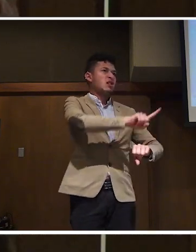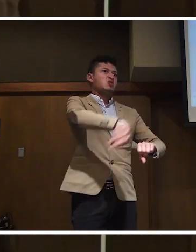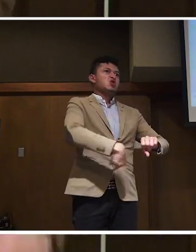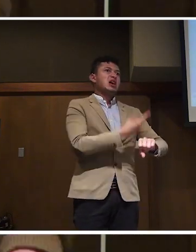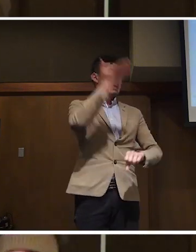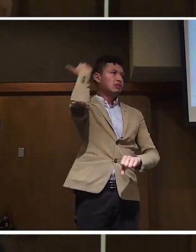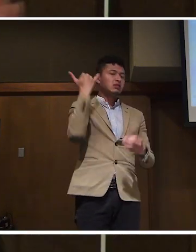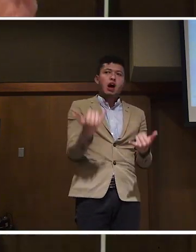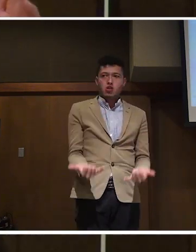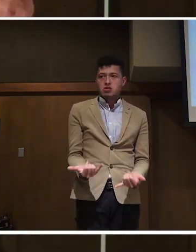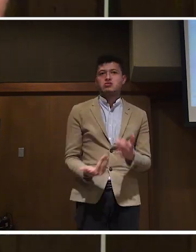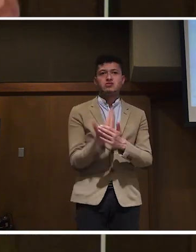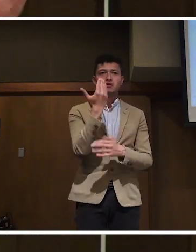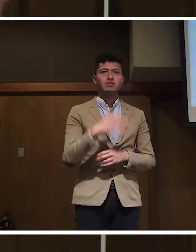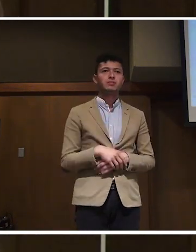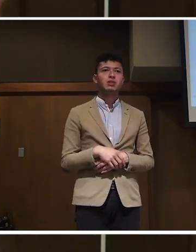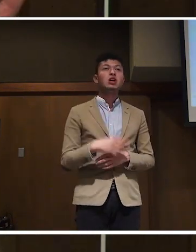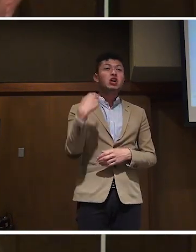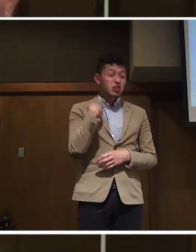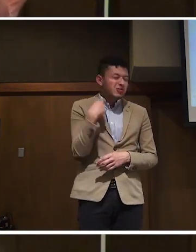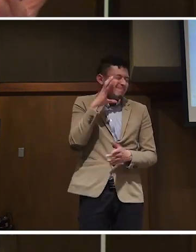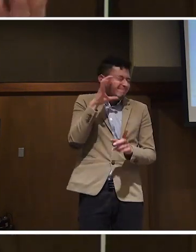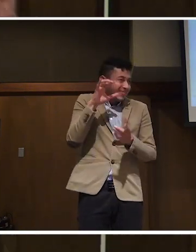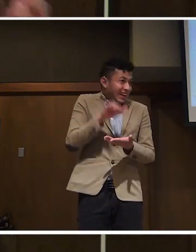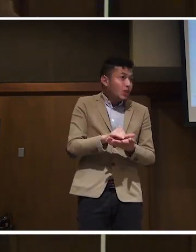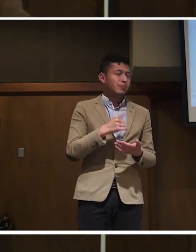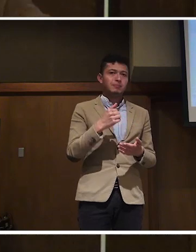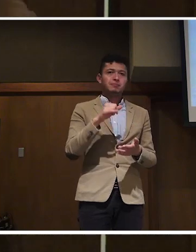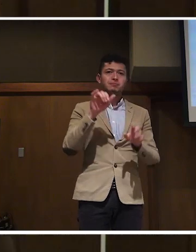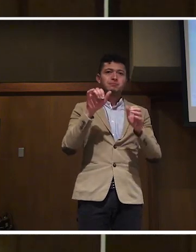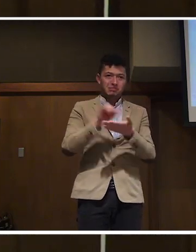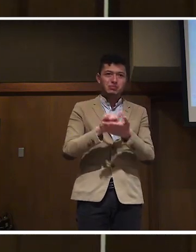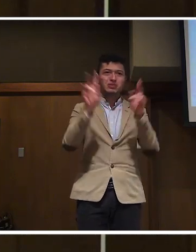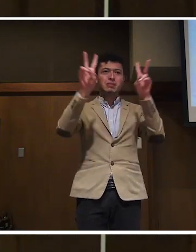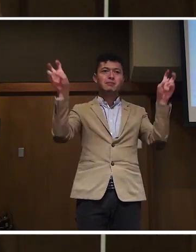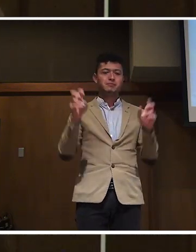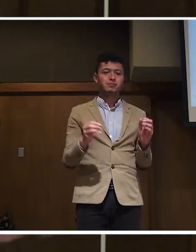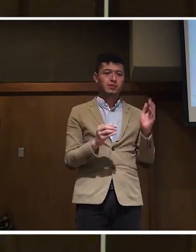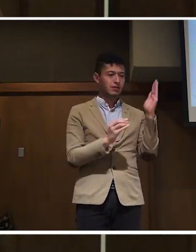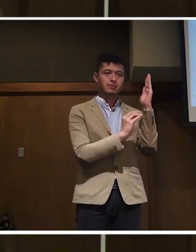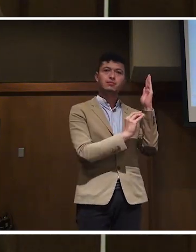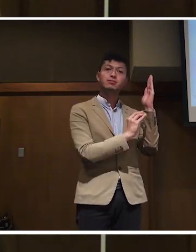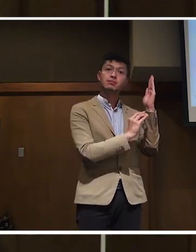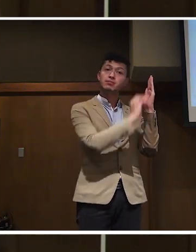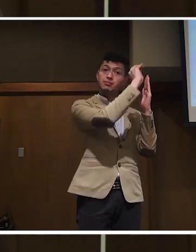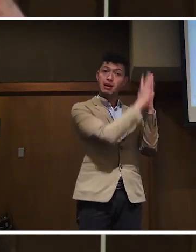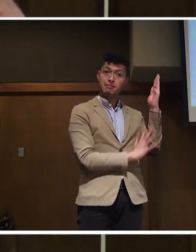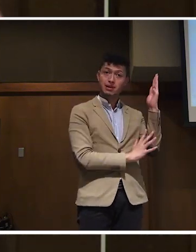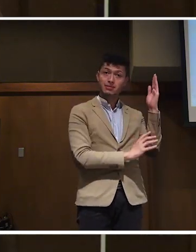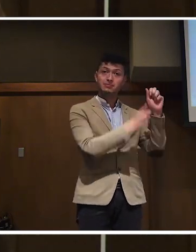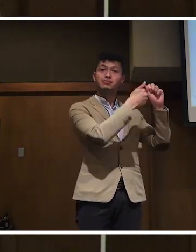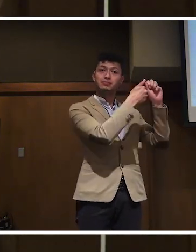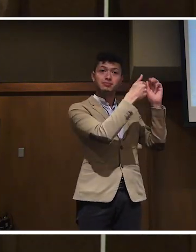Y ahí creo que encontraré ese mapa que estoy buscando. Un mapa de un tamaño grandísimo, pintado antes de la